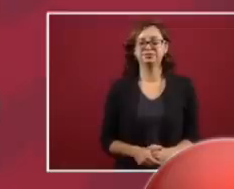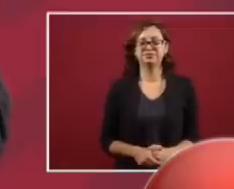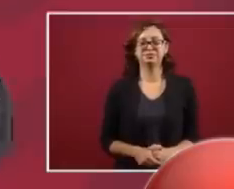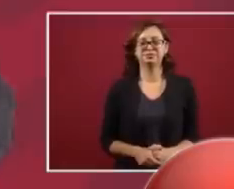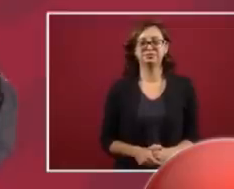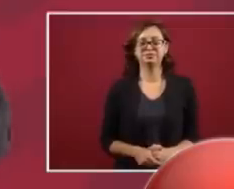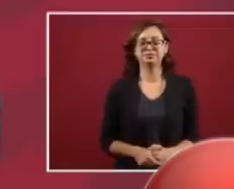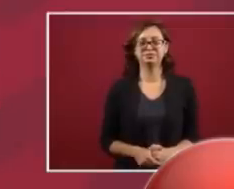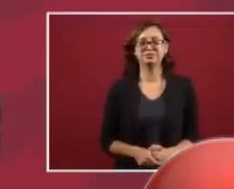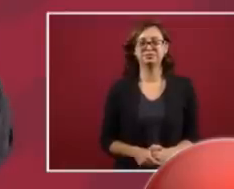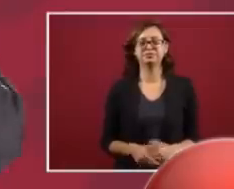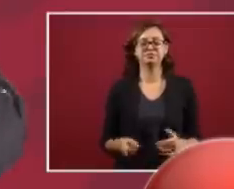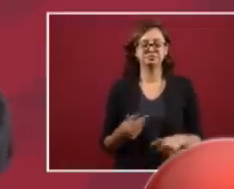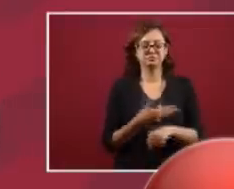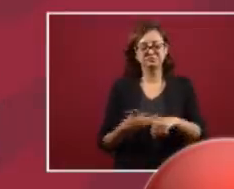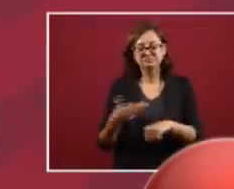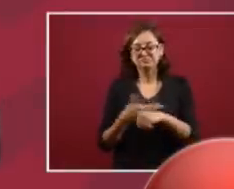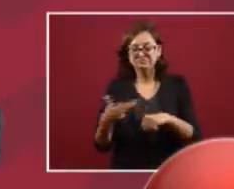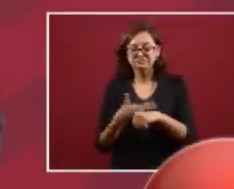habían mecanismos legales,